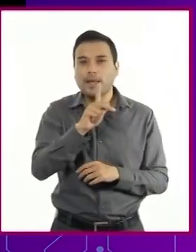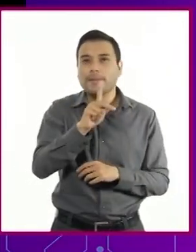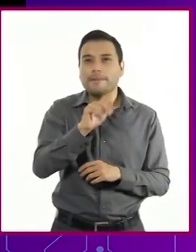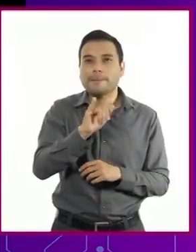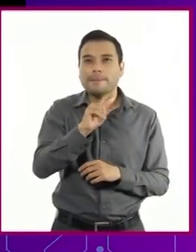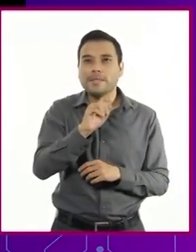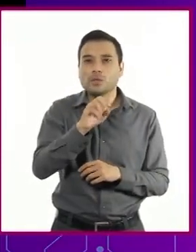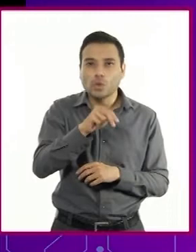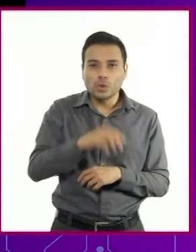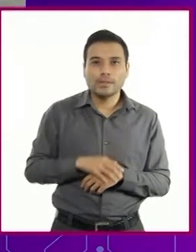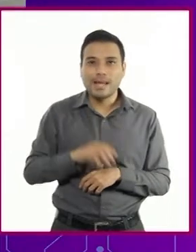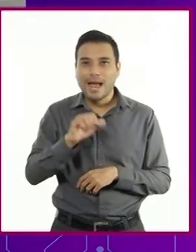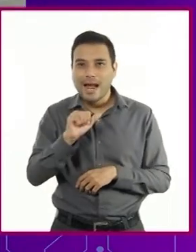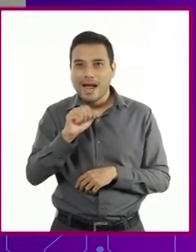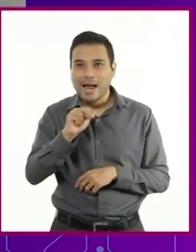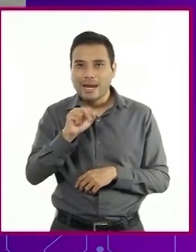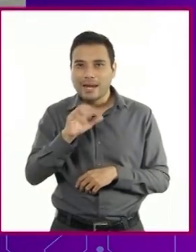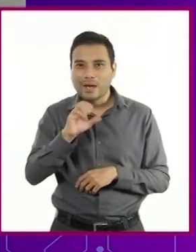y anacondas.